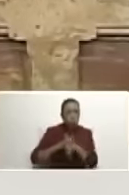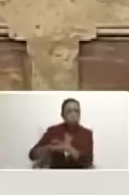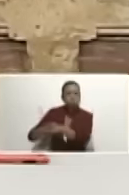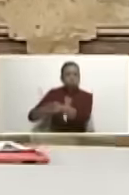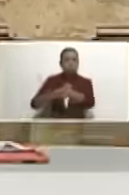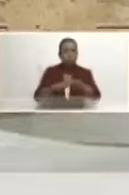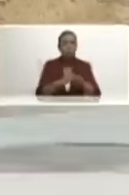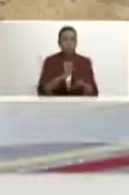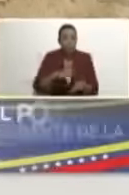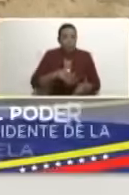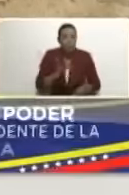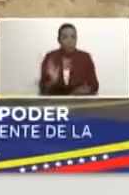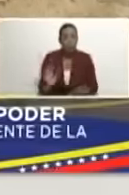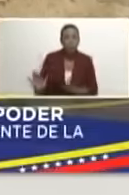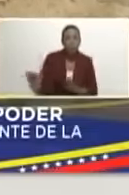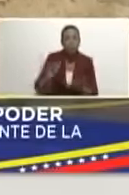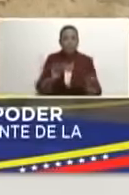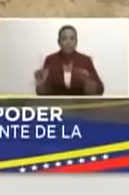que podemos,